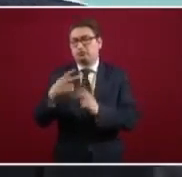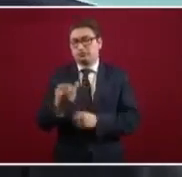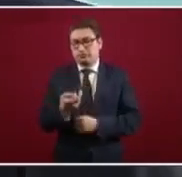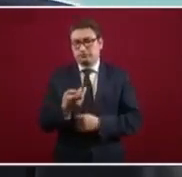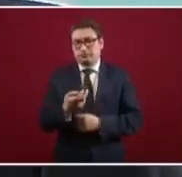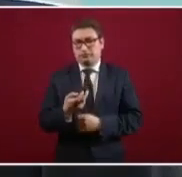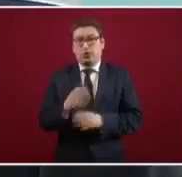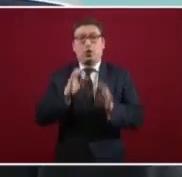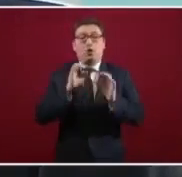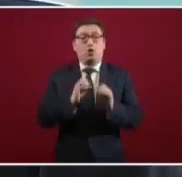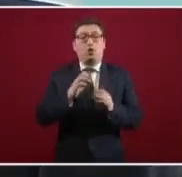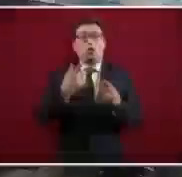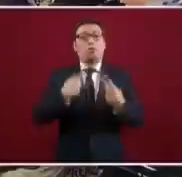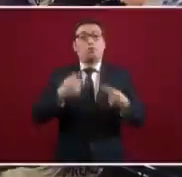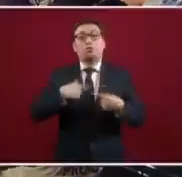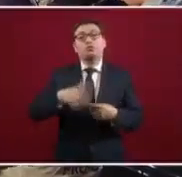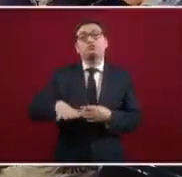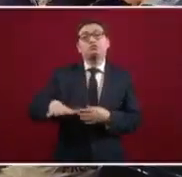y civiles